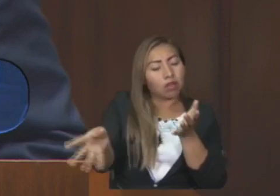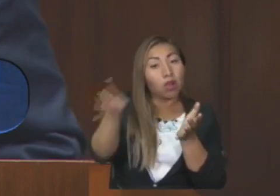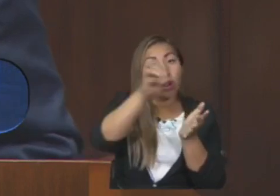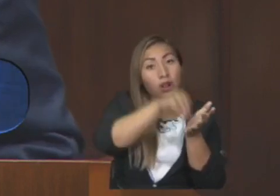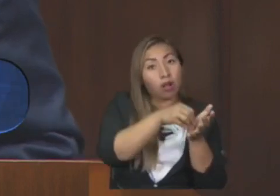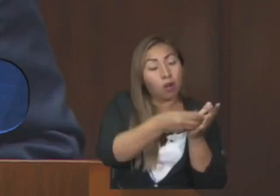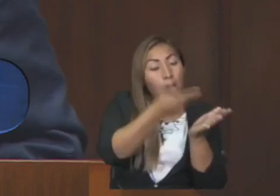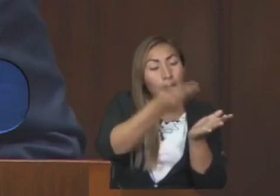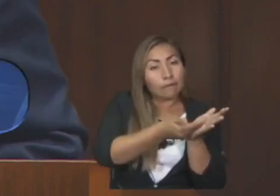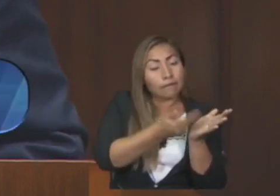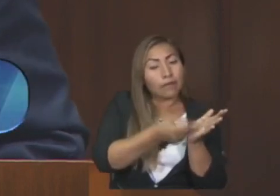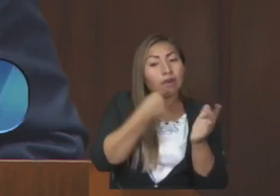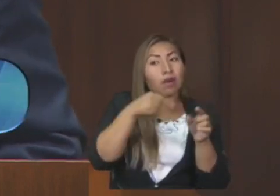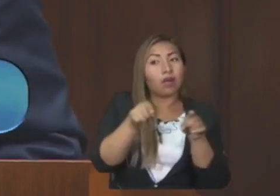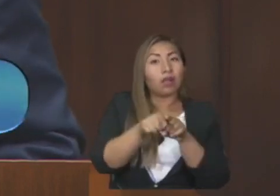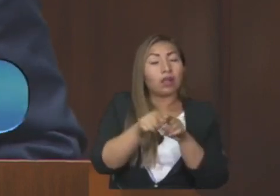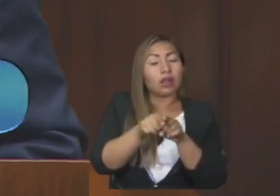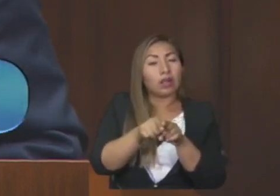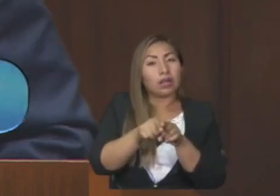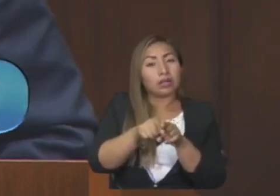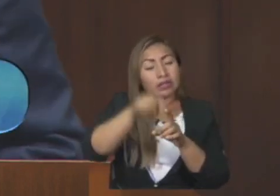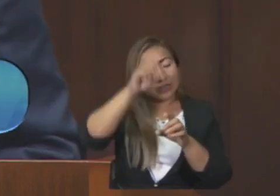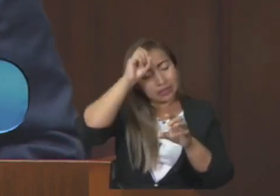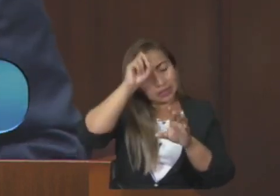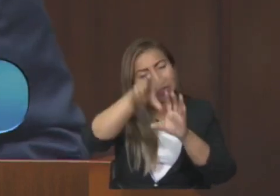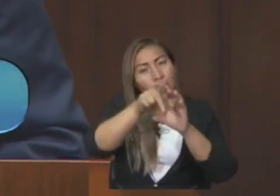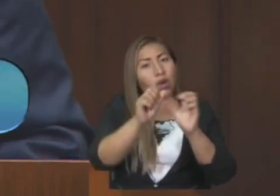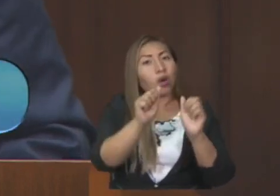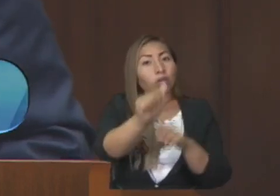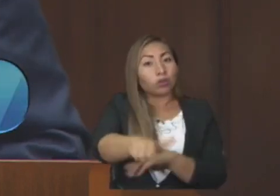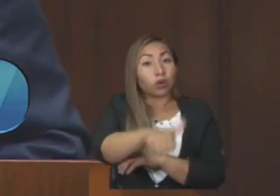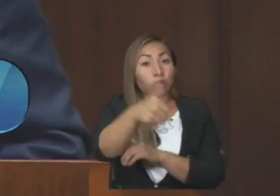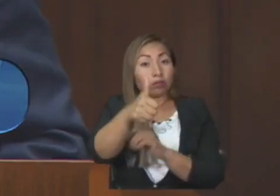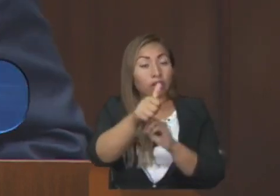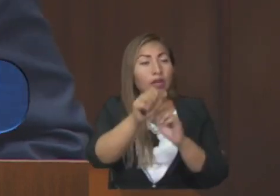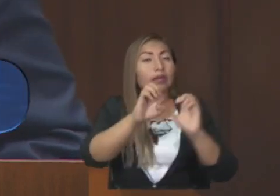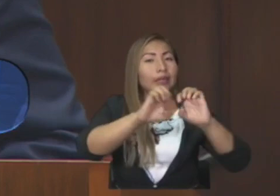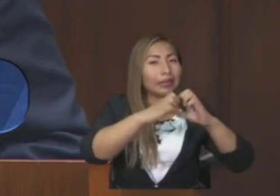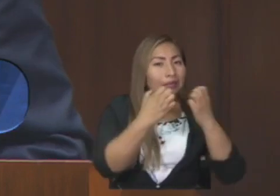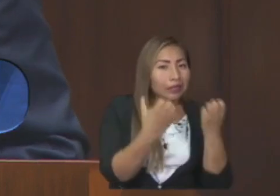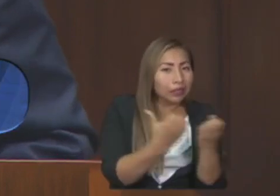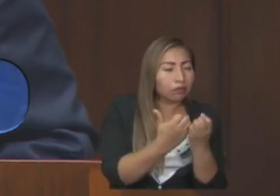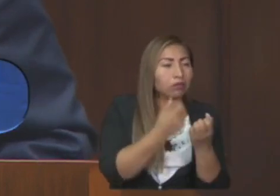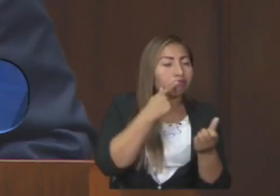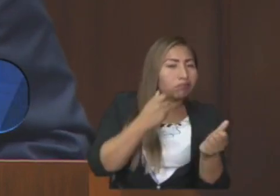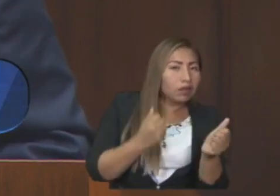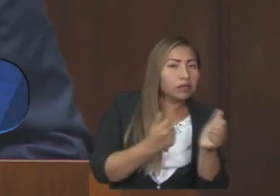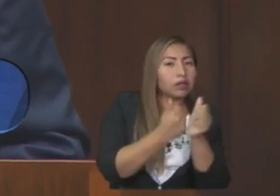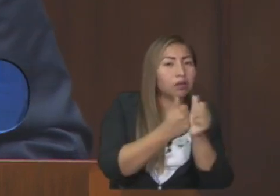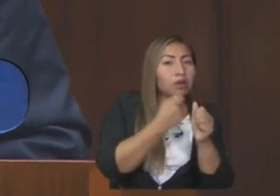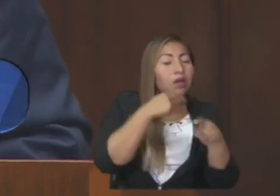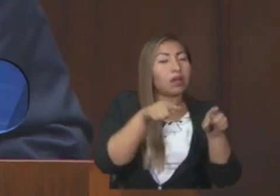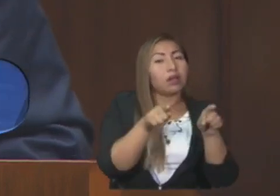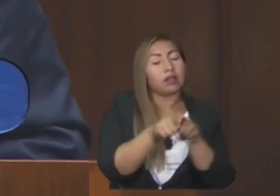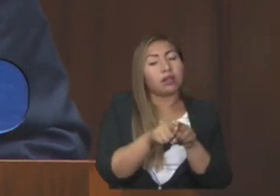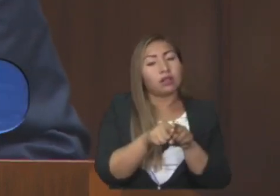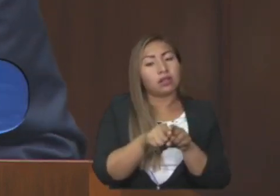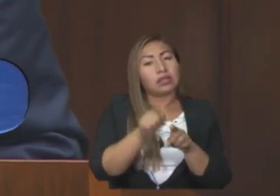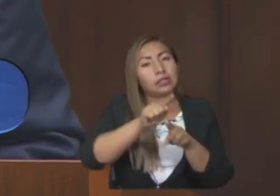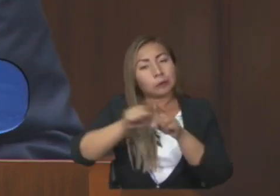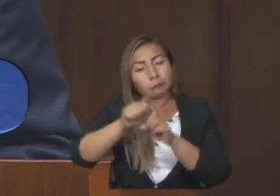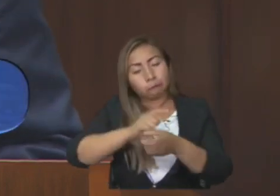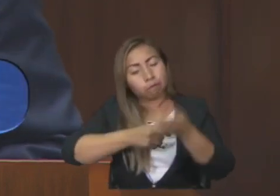Cobre Panamá en conjunto con nuestros asesores mineros, fiscales, tributarios y